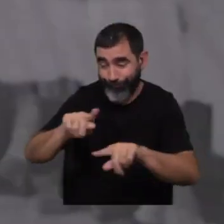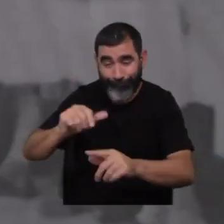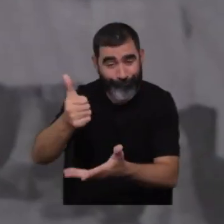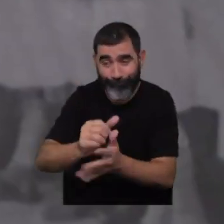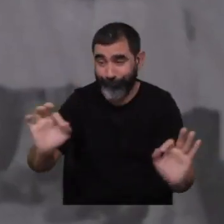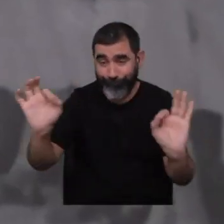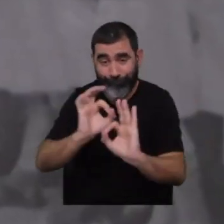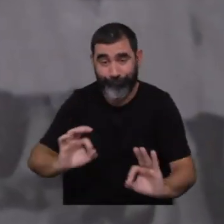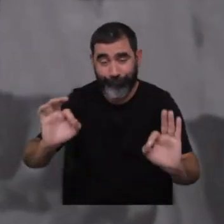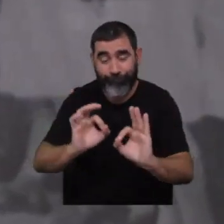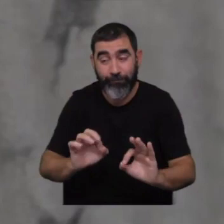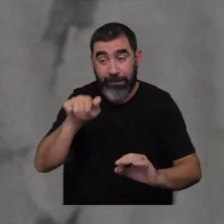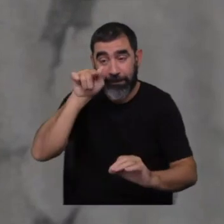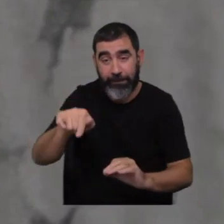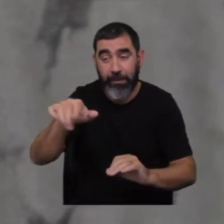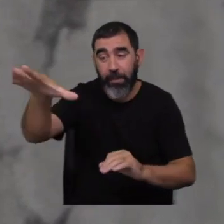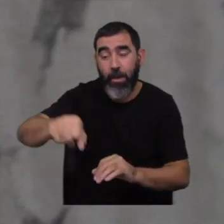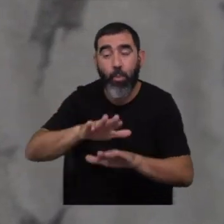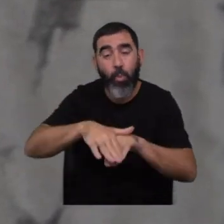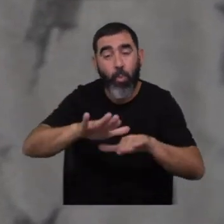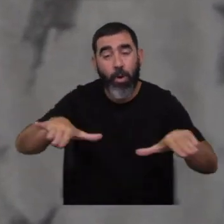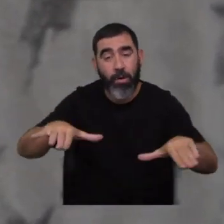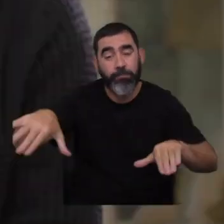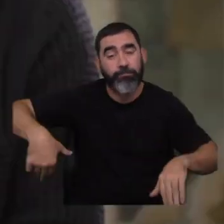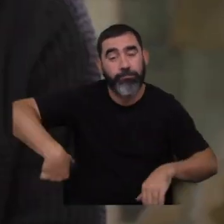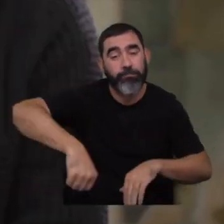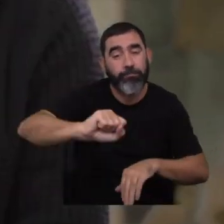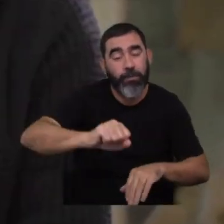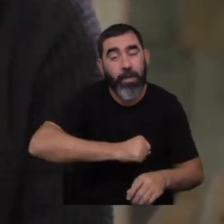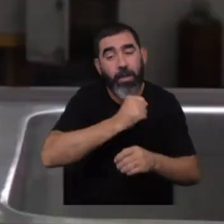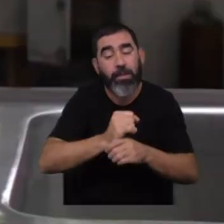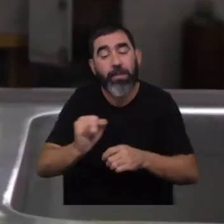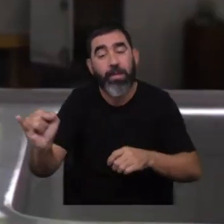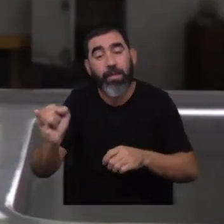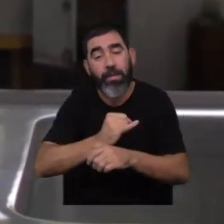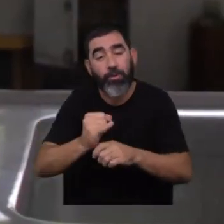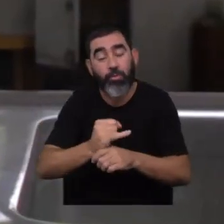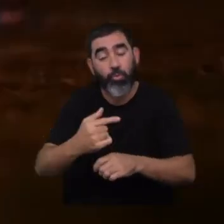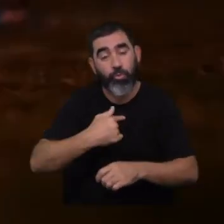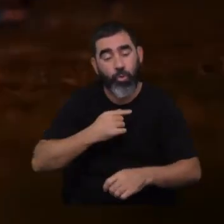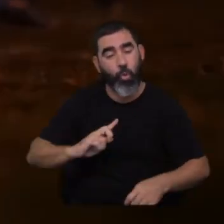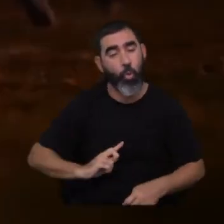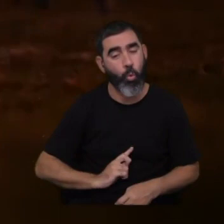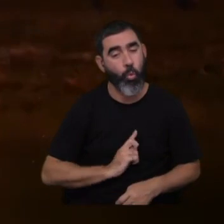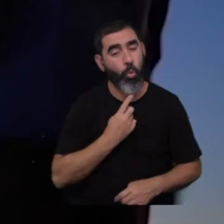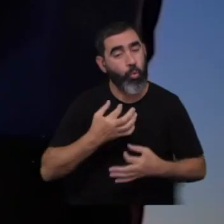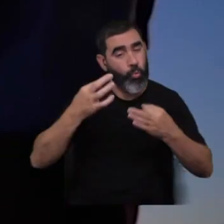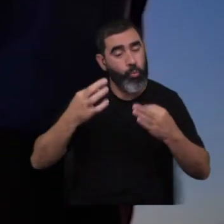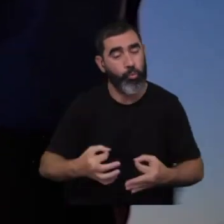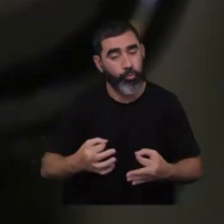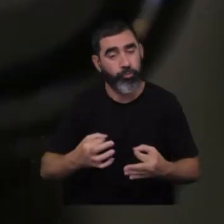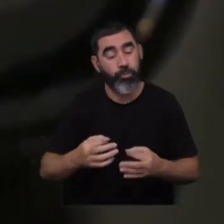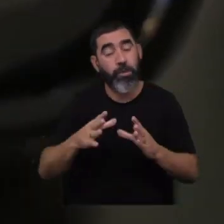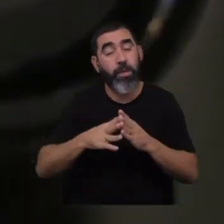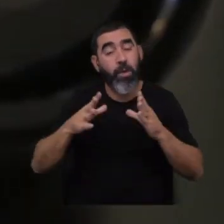acá. Estable los iba a buscar a los niños, los agarraba de la mano y se iban con él hasta el instituto. Yo tuve el privilegio de ir a